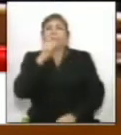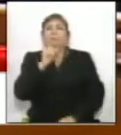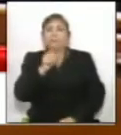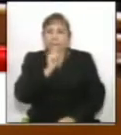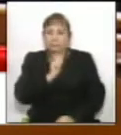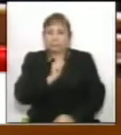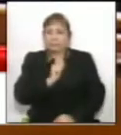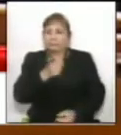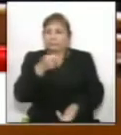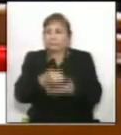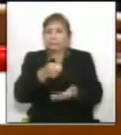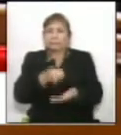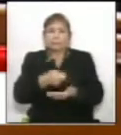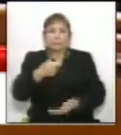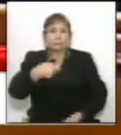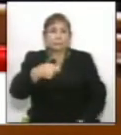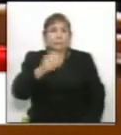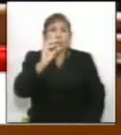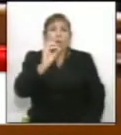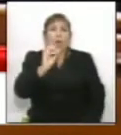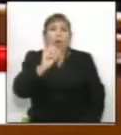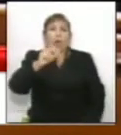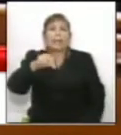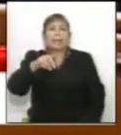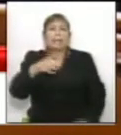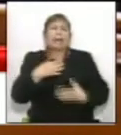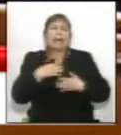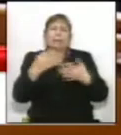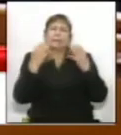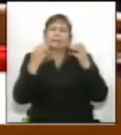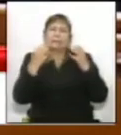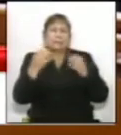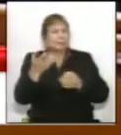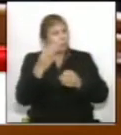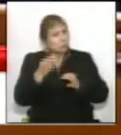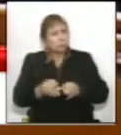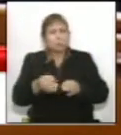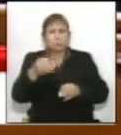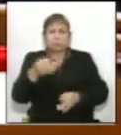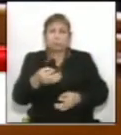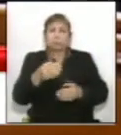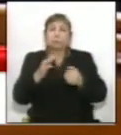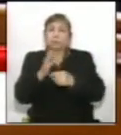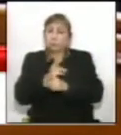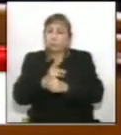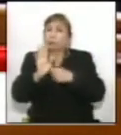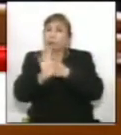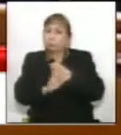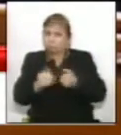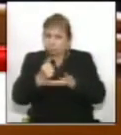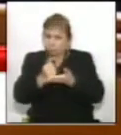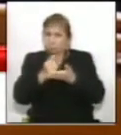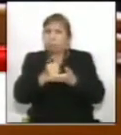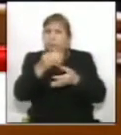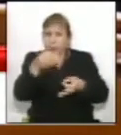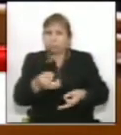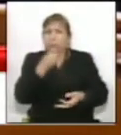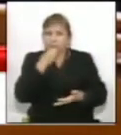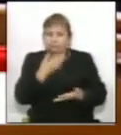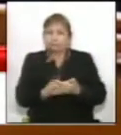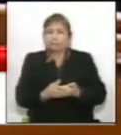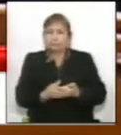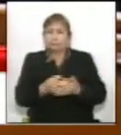los aportantes de la ONP reclaman un justo derecho, el cual respaldamos plenamente. Es hora de